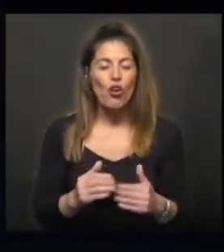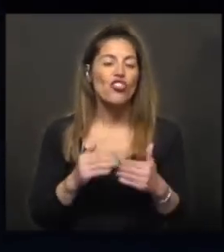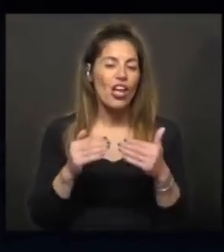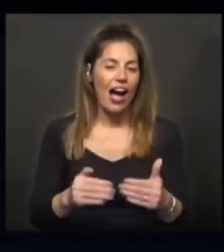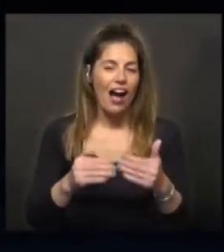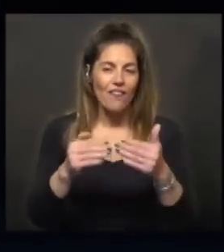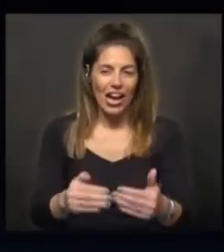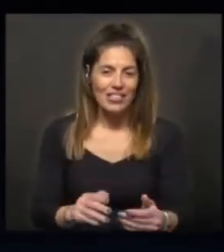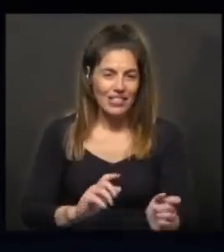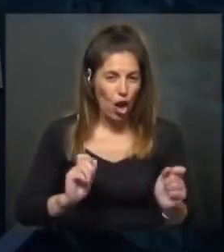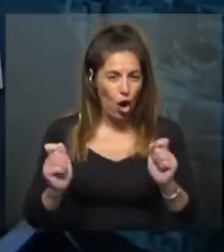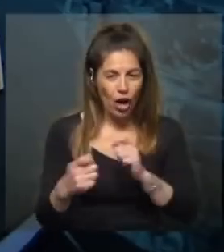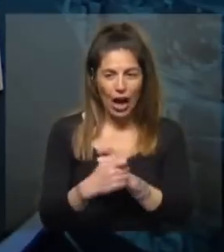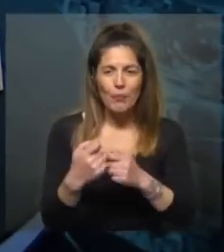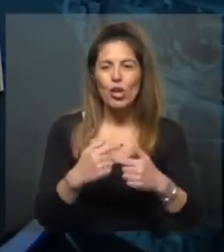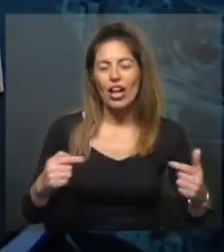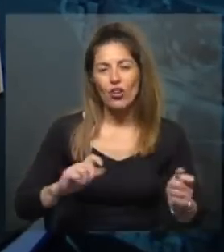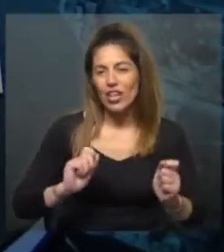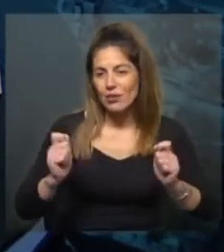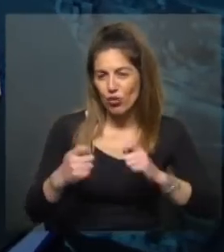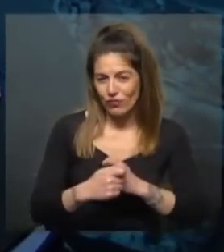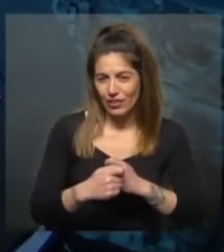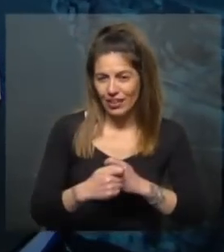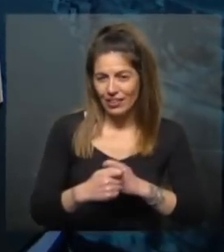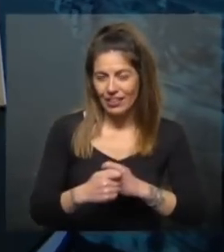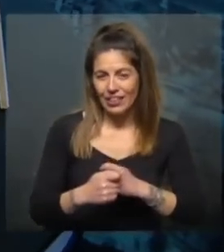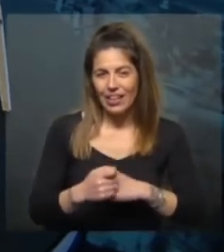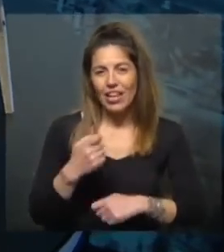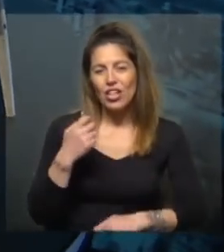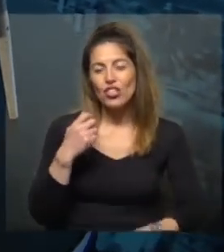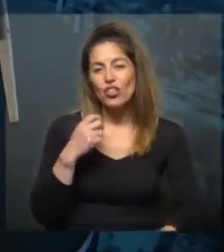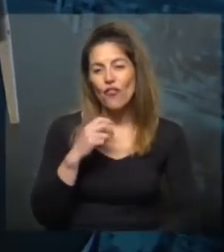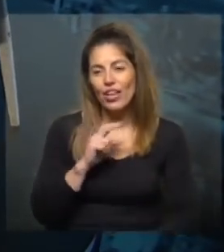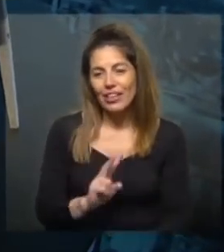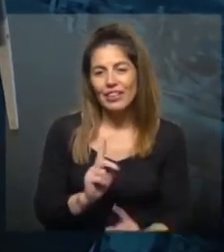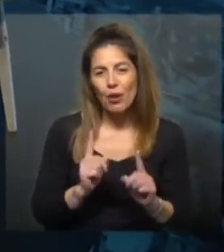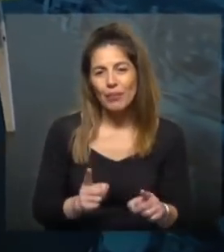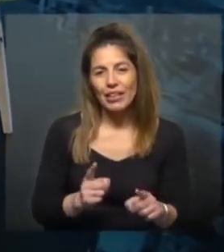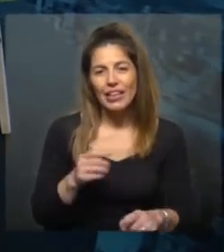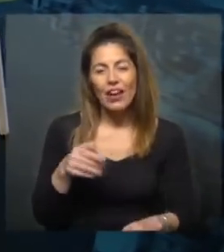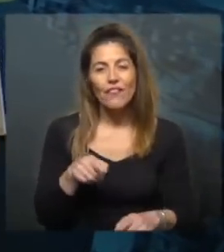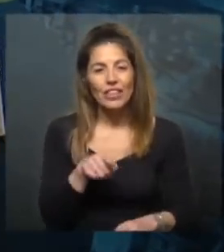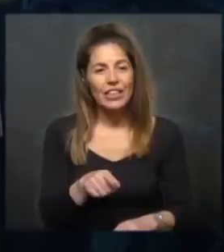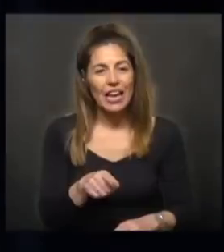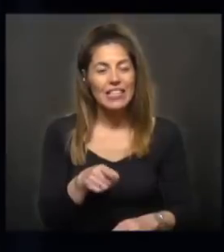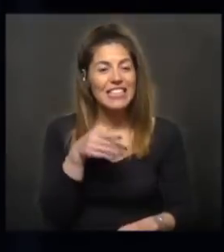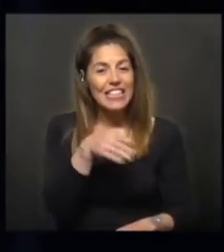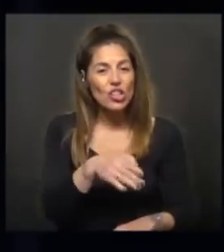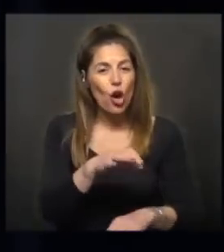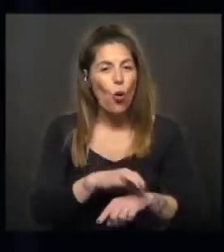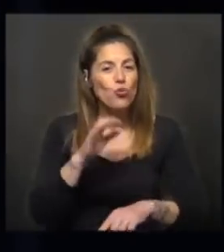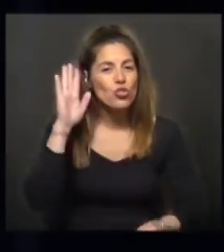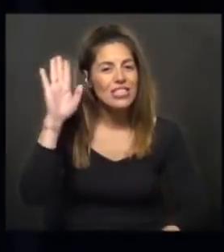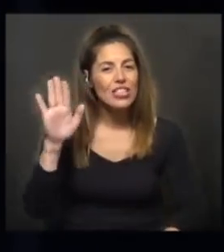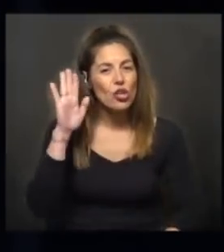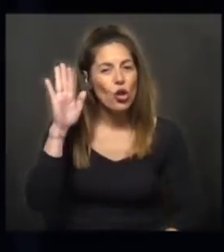avances de los cambios de las cosas que se modifican y veía por allí que que había sido a un psicólogo o para